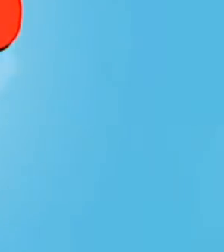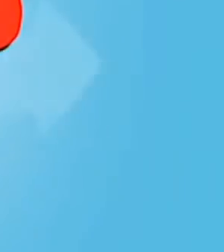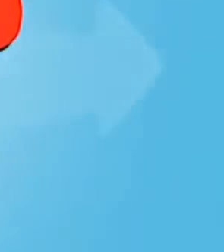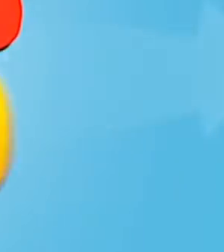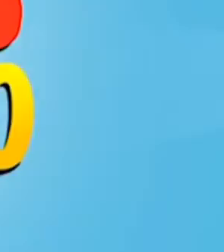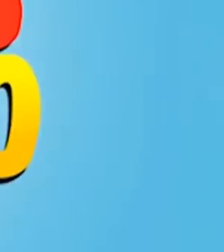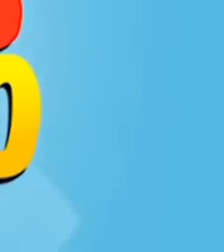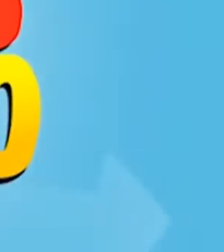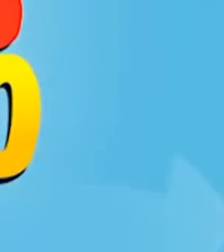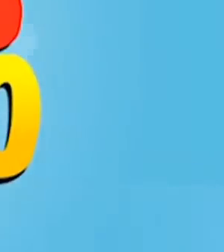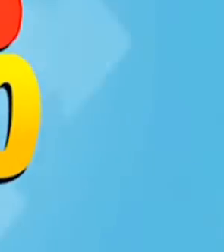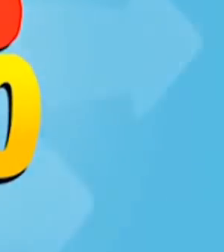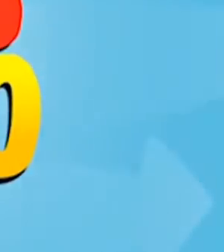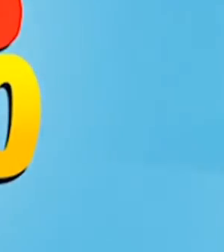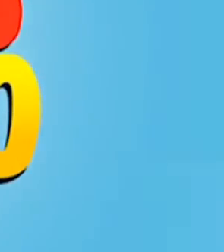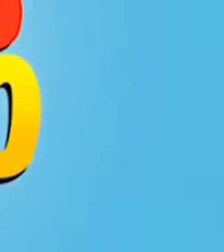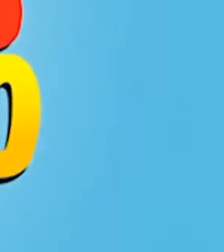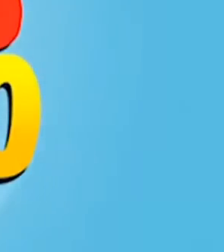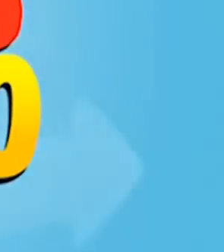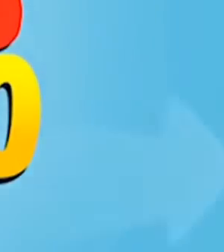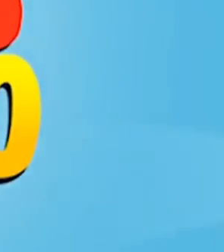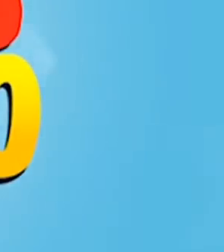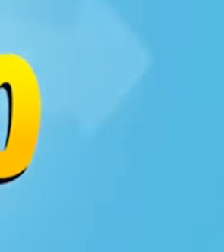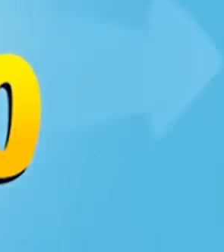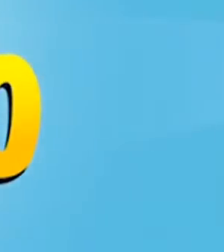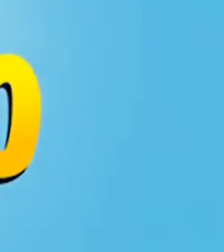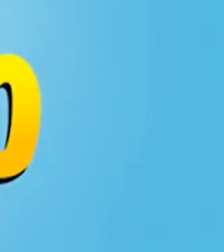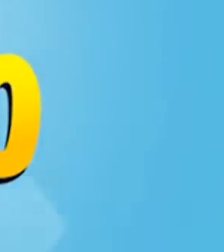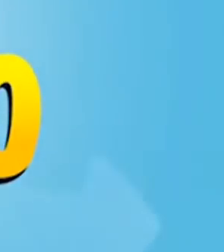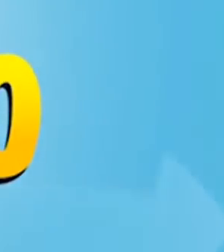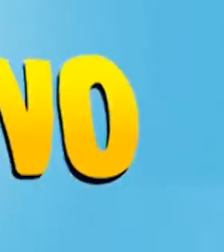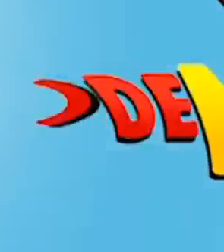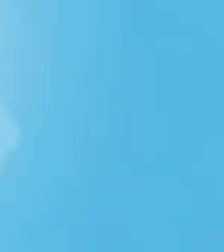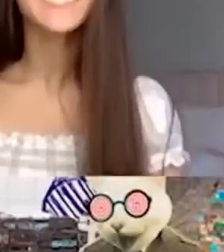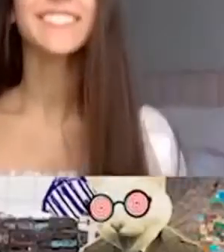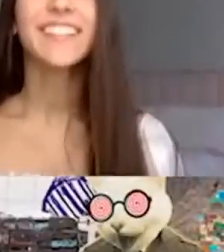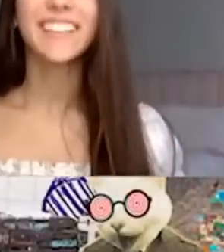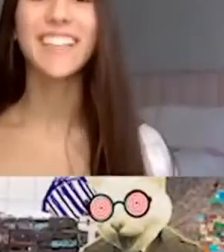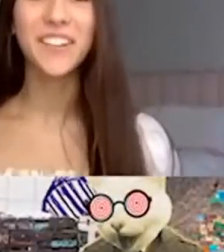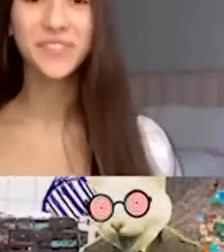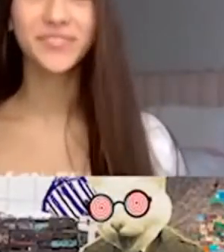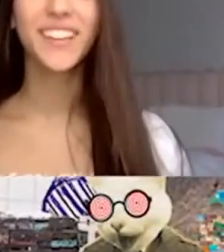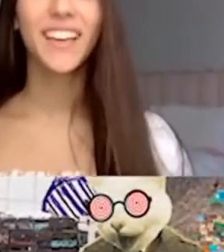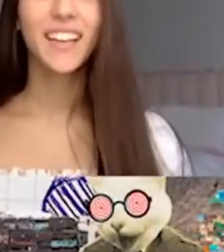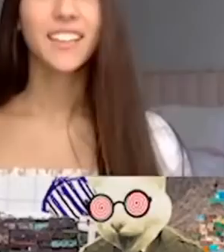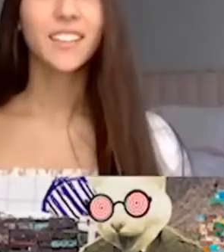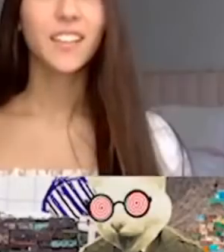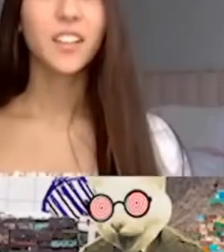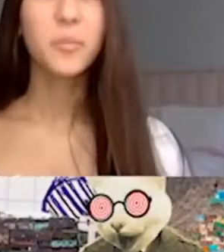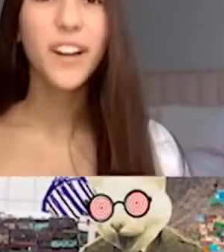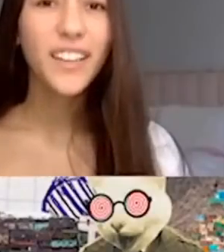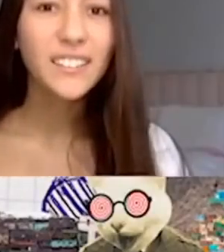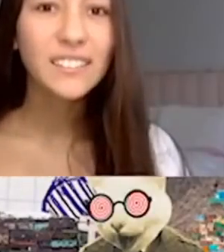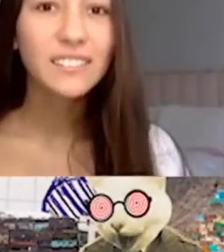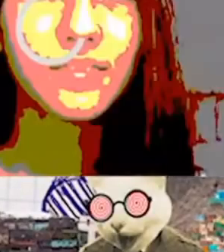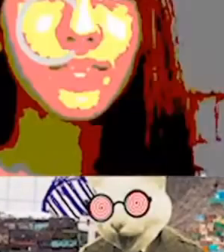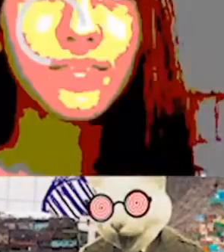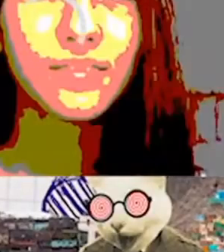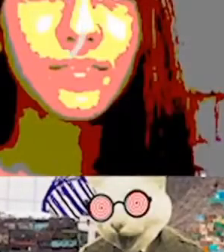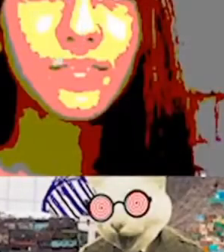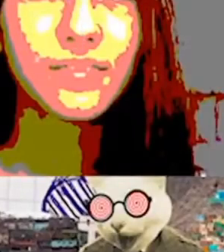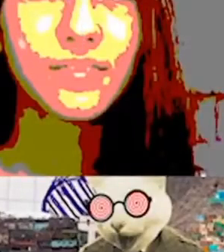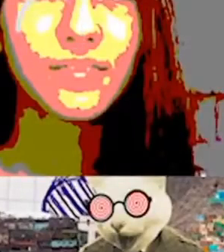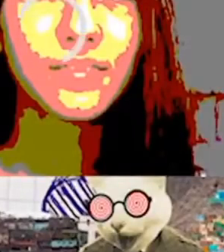Siguiente promo está respaldada por ¡Vamos de nuevo! ¡Hagamos las cosas bien! Ya. ¿Cómo era?